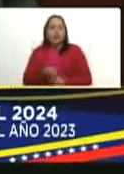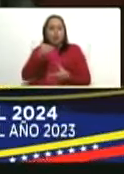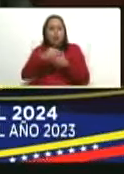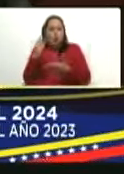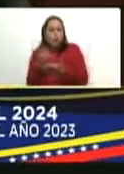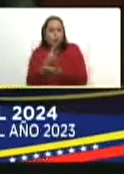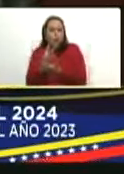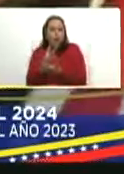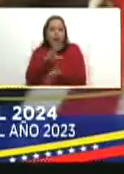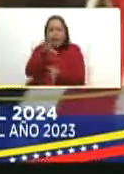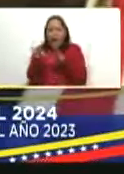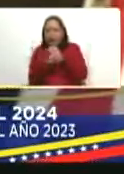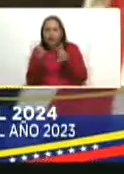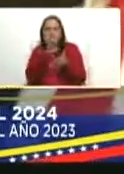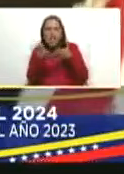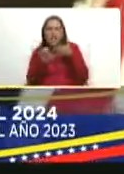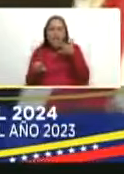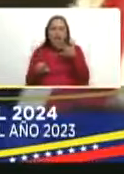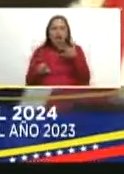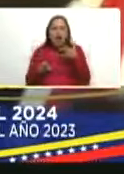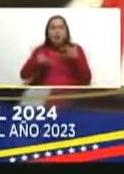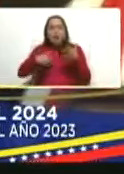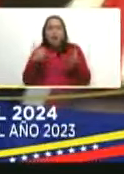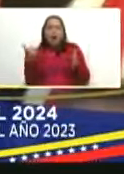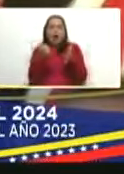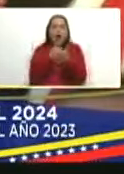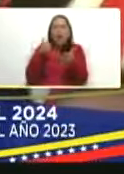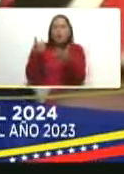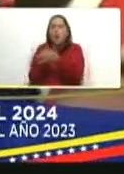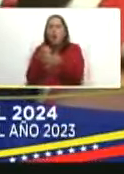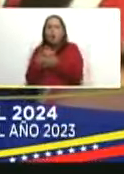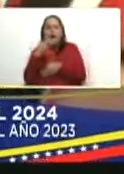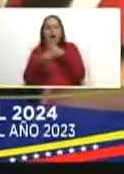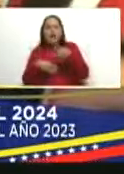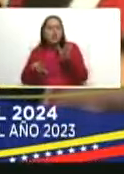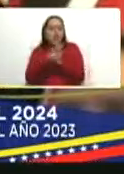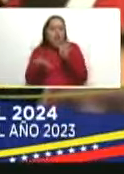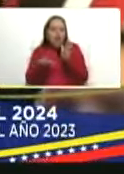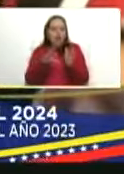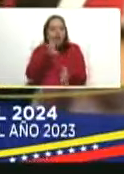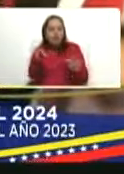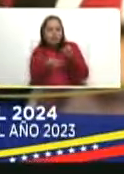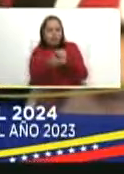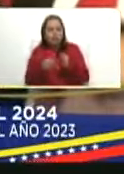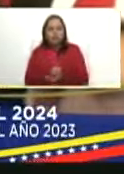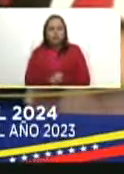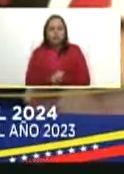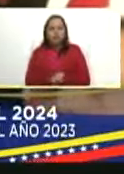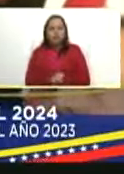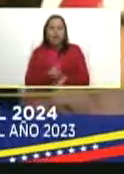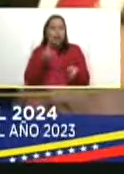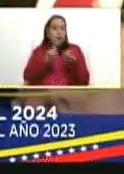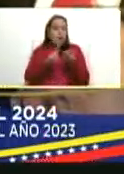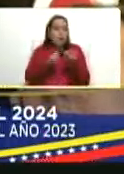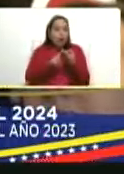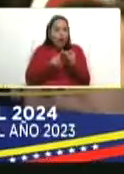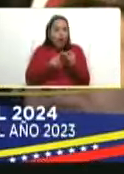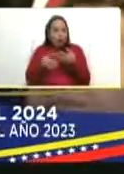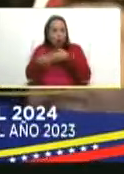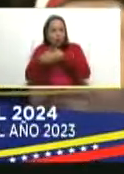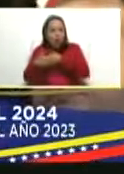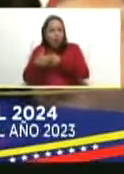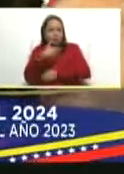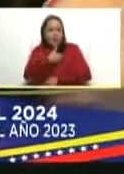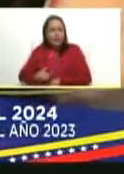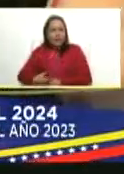la estrategia de los golpes jurídicos a ejecutar. Entre los principales lawfare contra el presidente